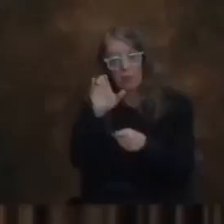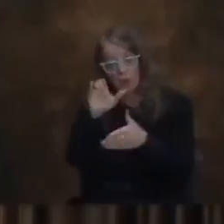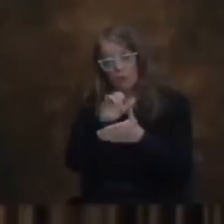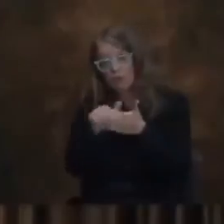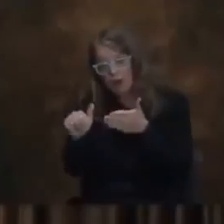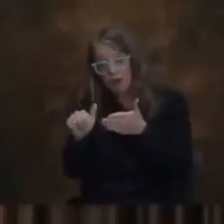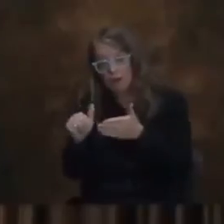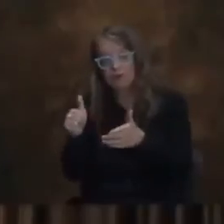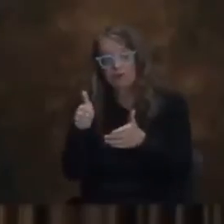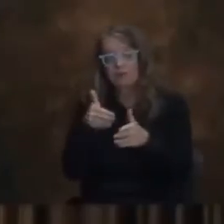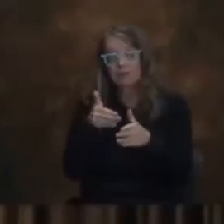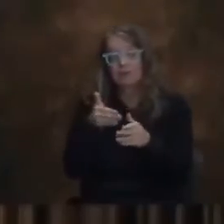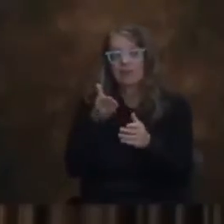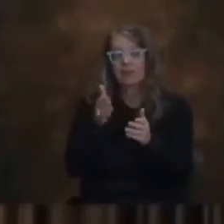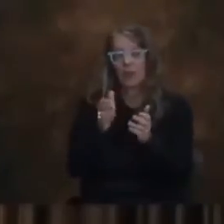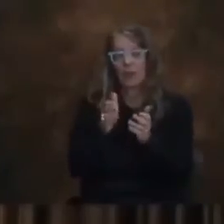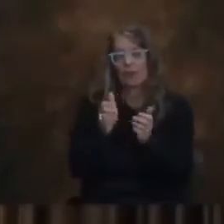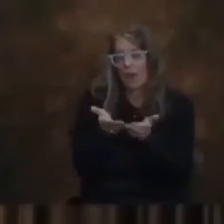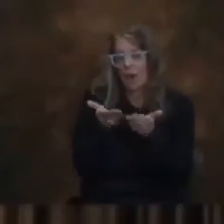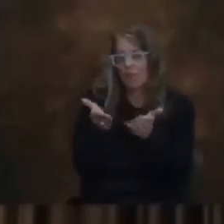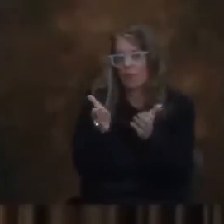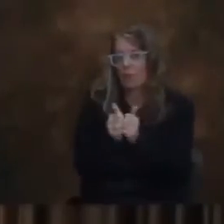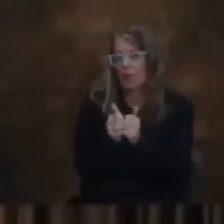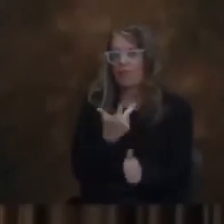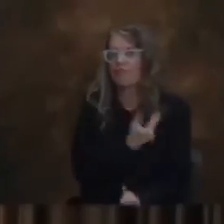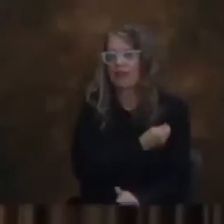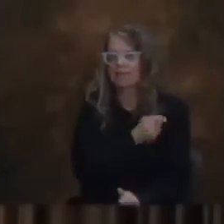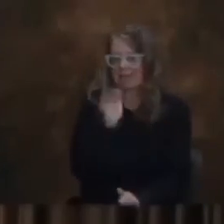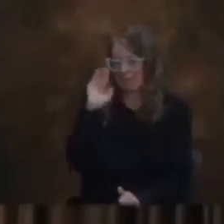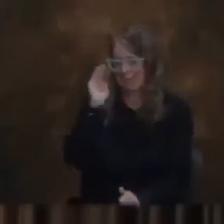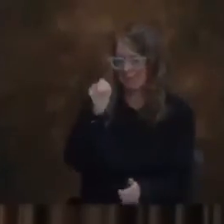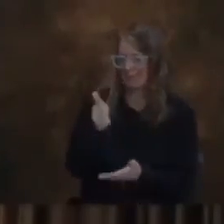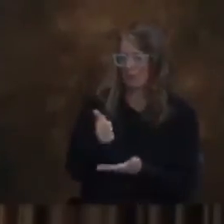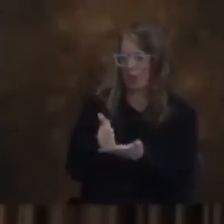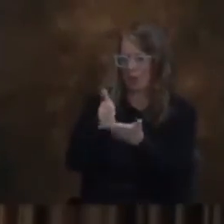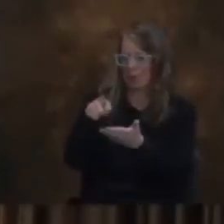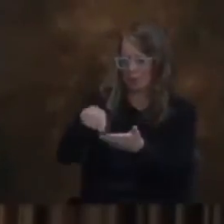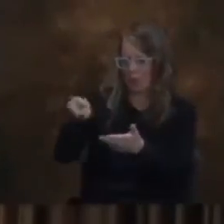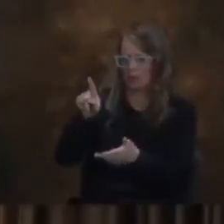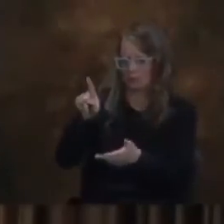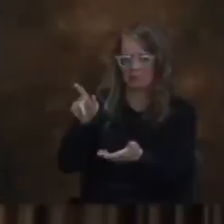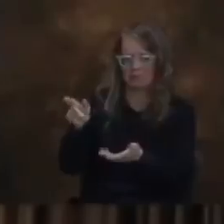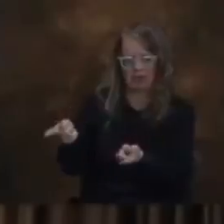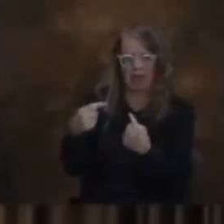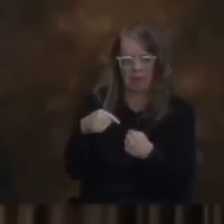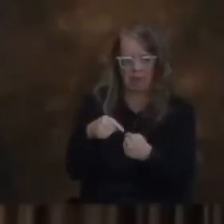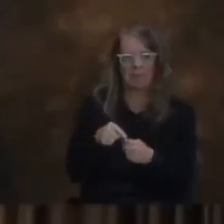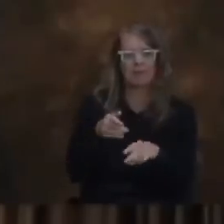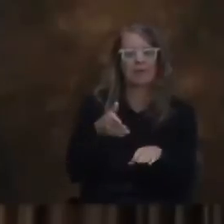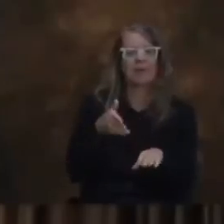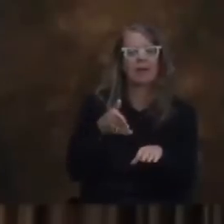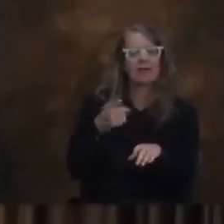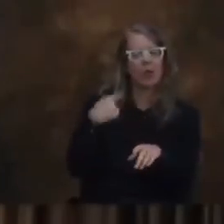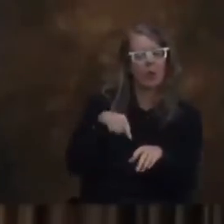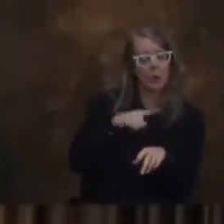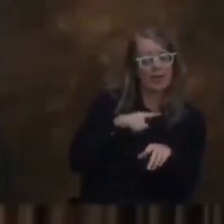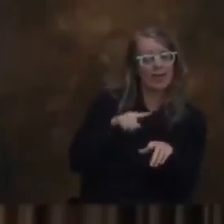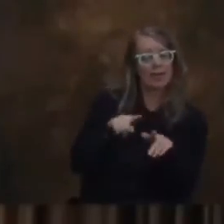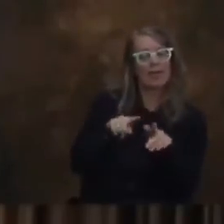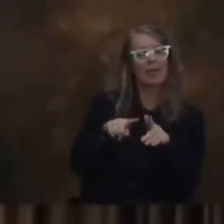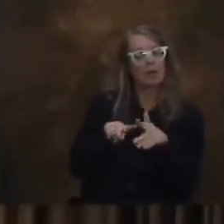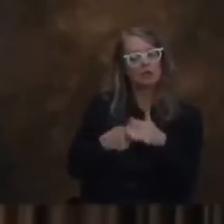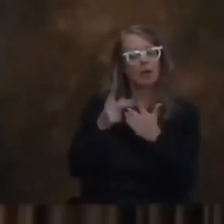incrementamos el monto de dinero eso ha creado una gran diferencia cuando incrementamos al cien por ciento